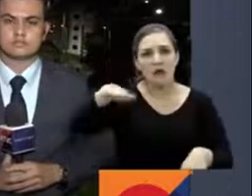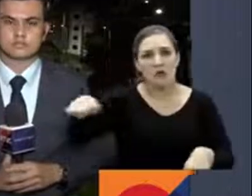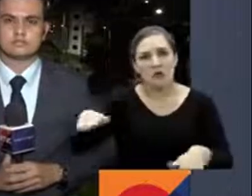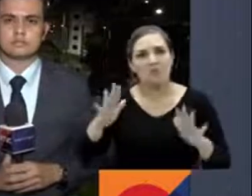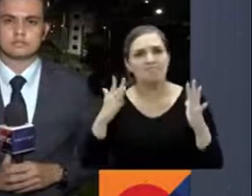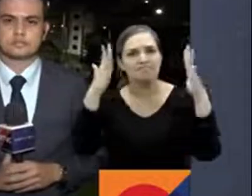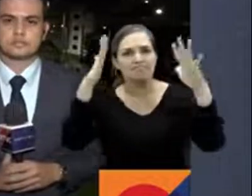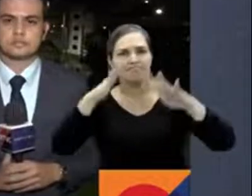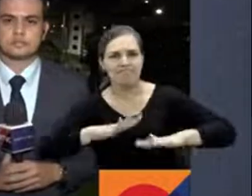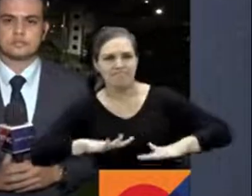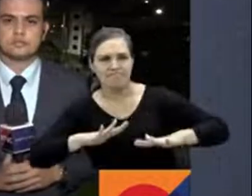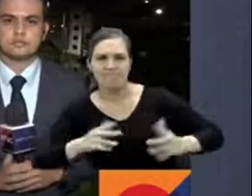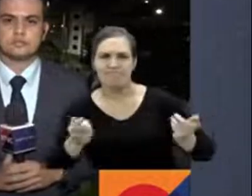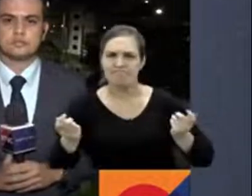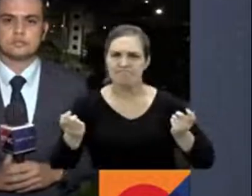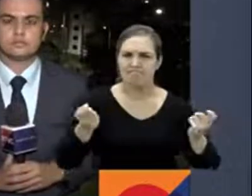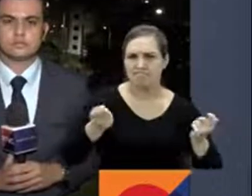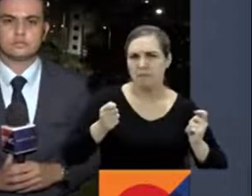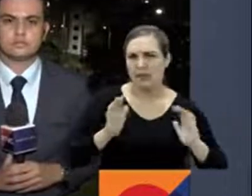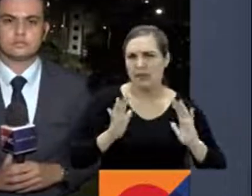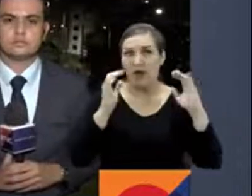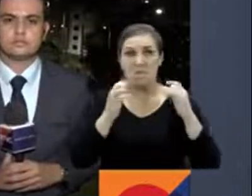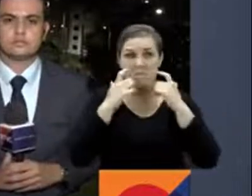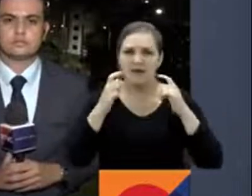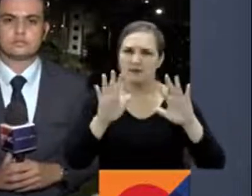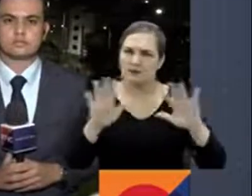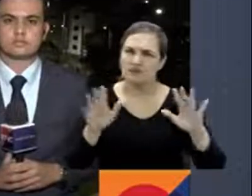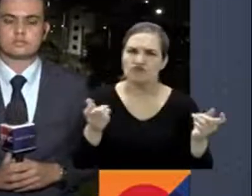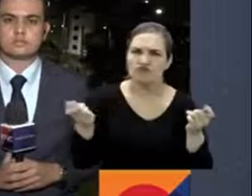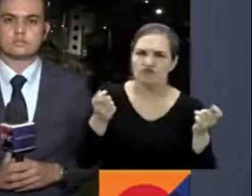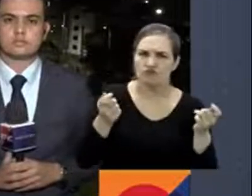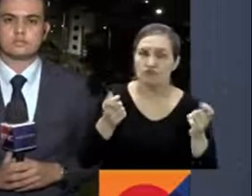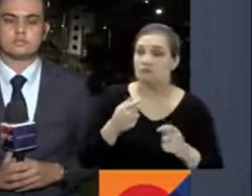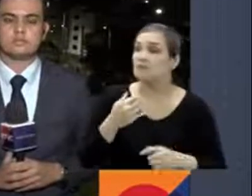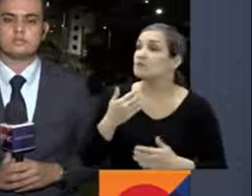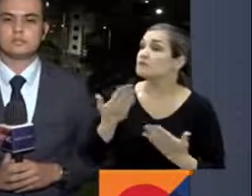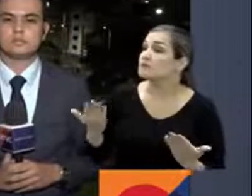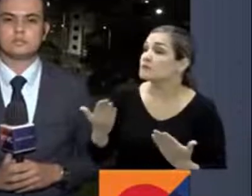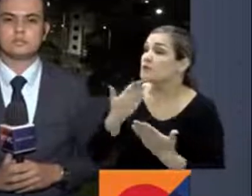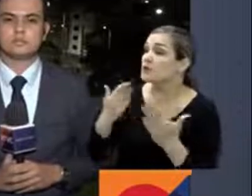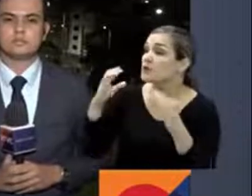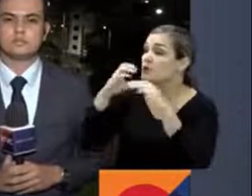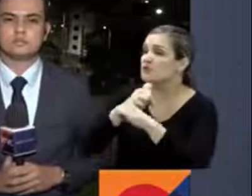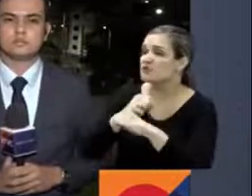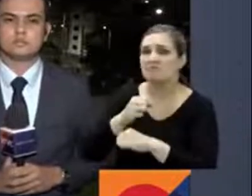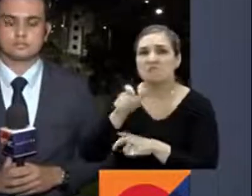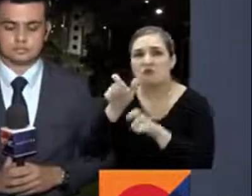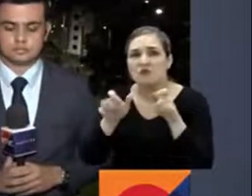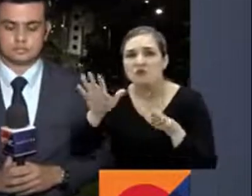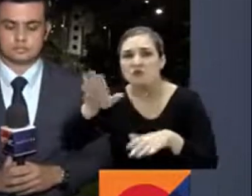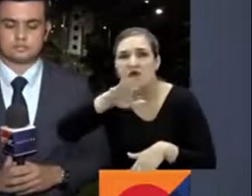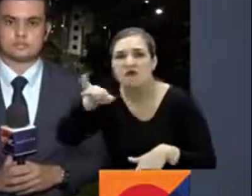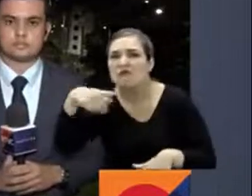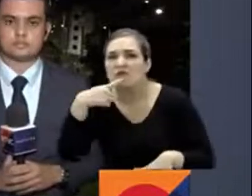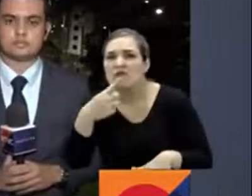y en medio de la tranquilidad. Por eso, Ismael Tobón, buenas noches. ¿Qué dicen los antioqueños?